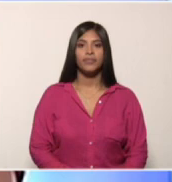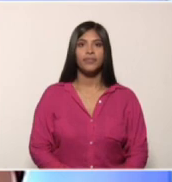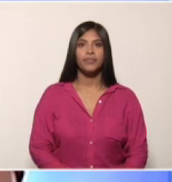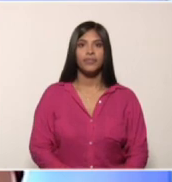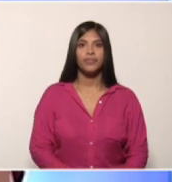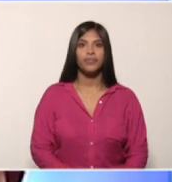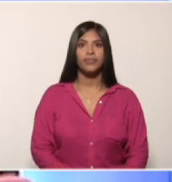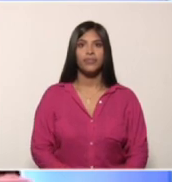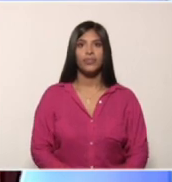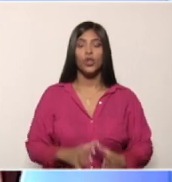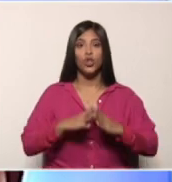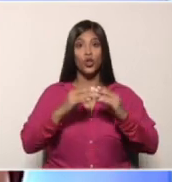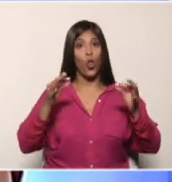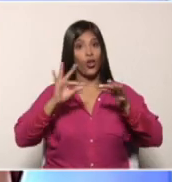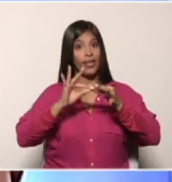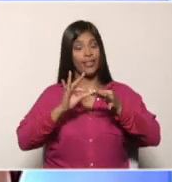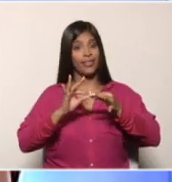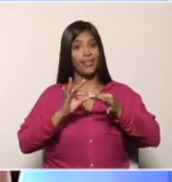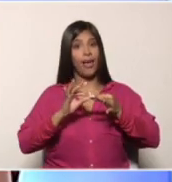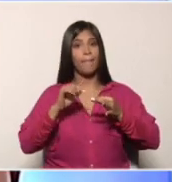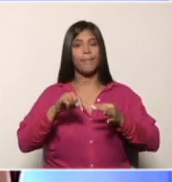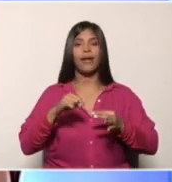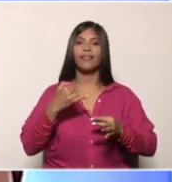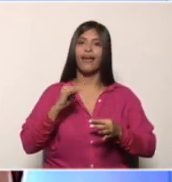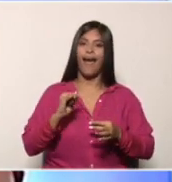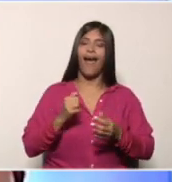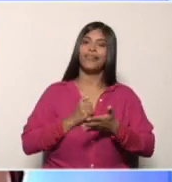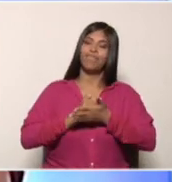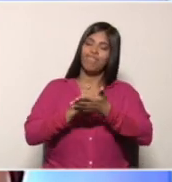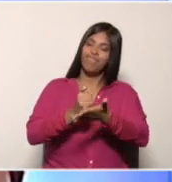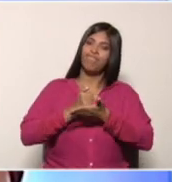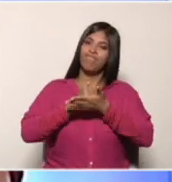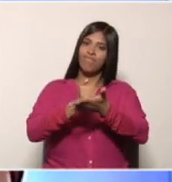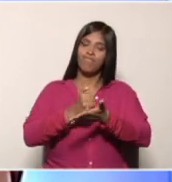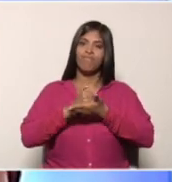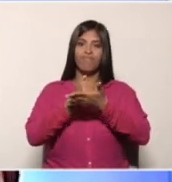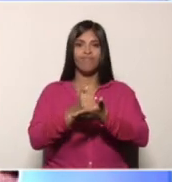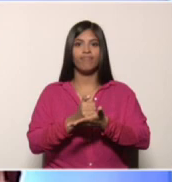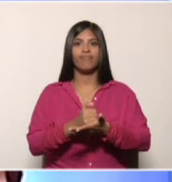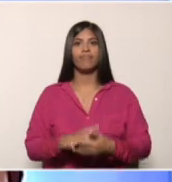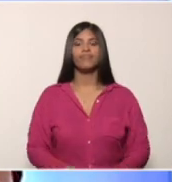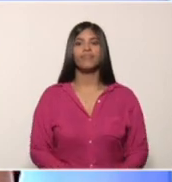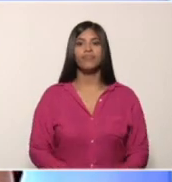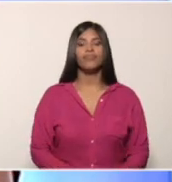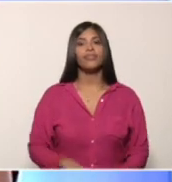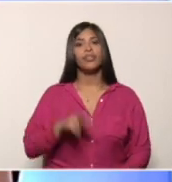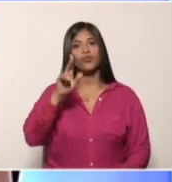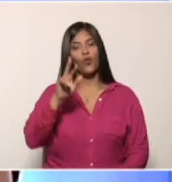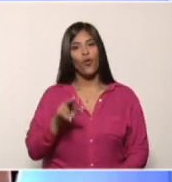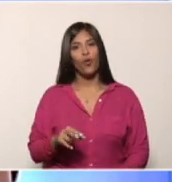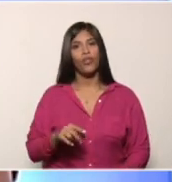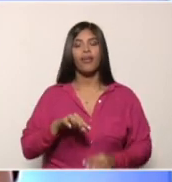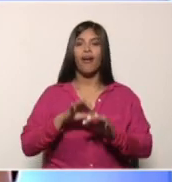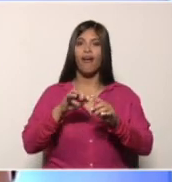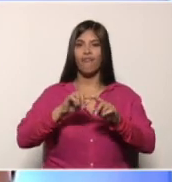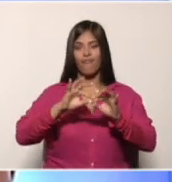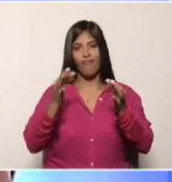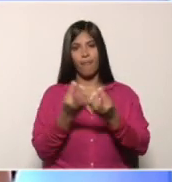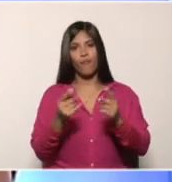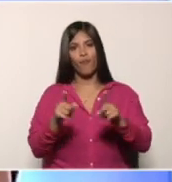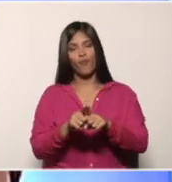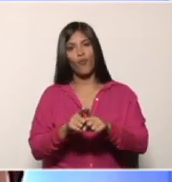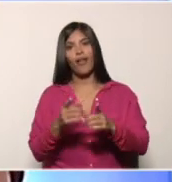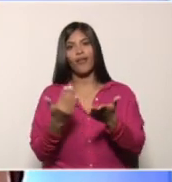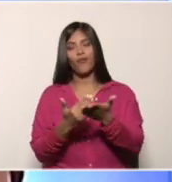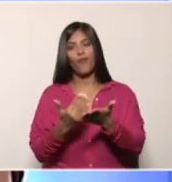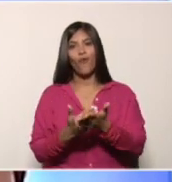de lengua de señas venezolana, a todos los intérpretes de lengua de señas venezolana que nos han estado acompañando día tras día a través del programa Cada Familia Una Escuela.